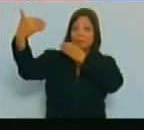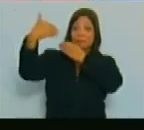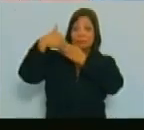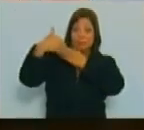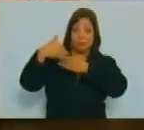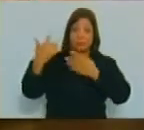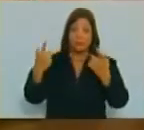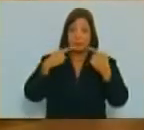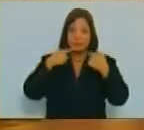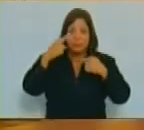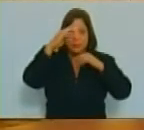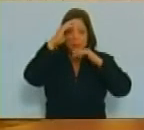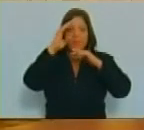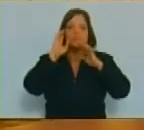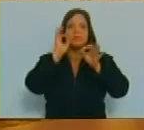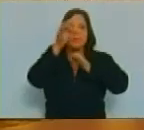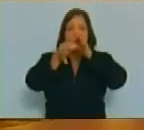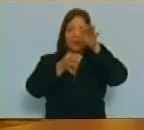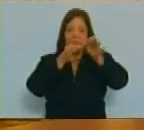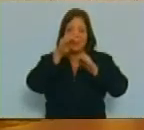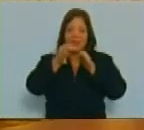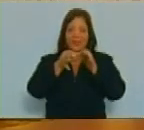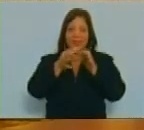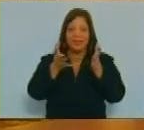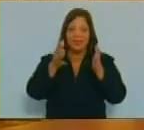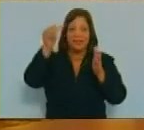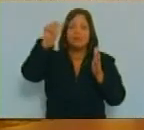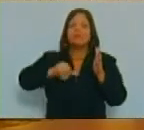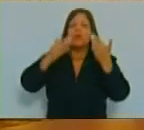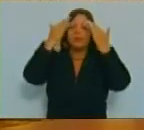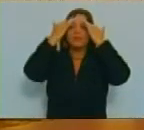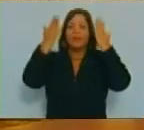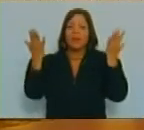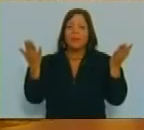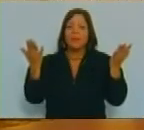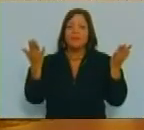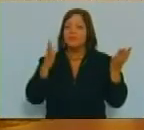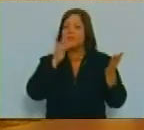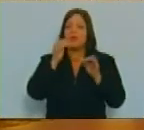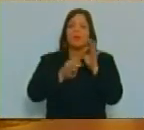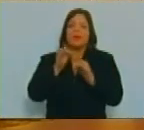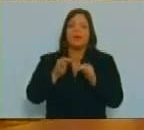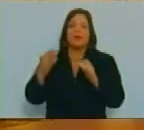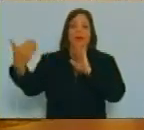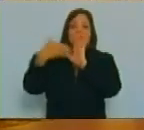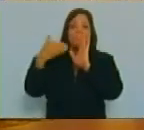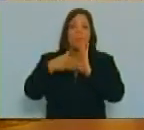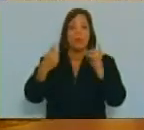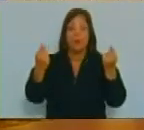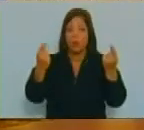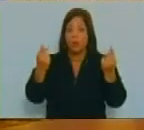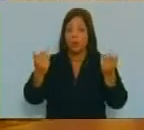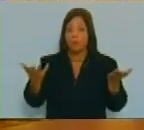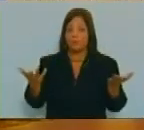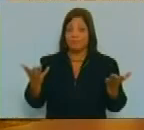ya lo mejor aquí no hay que aplicarla todos los sabemos tenemos una amenaza económica